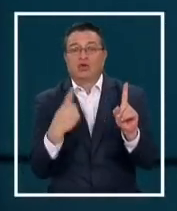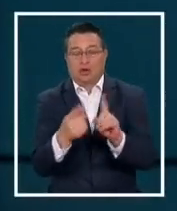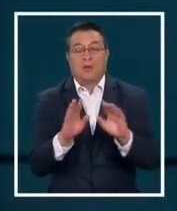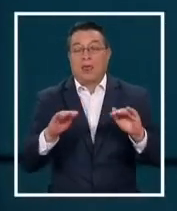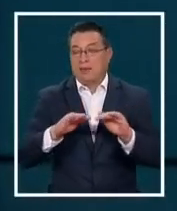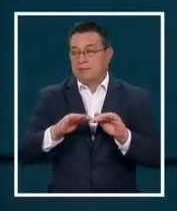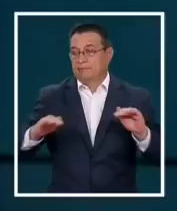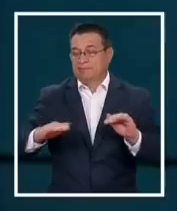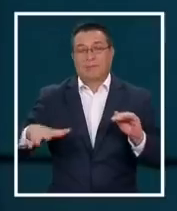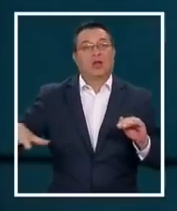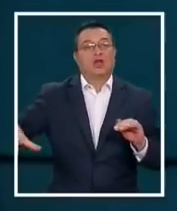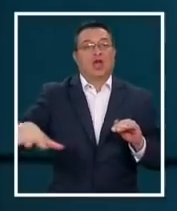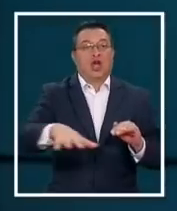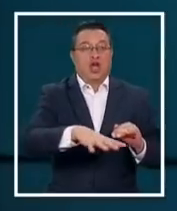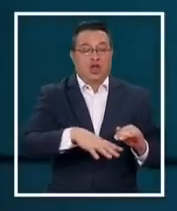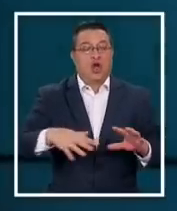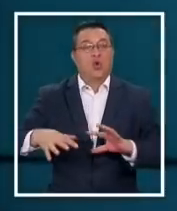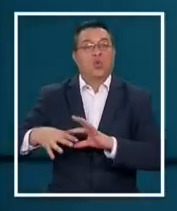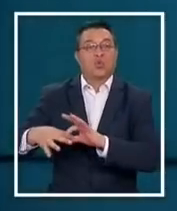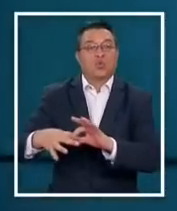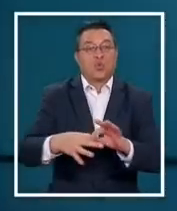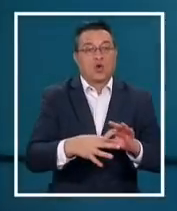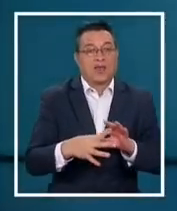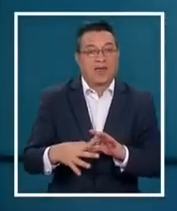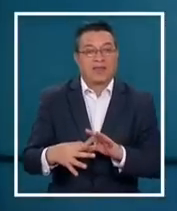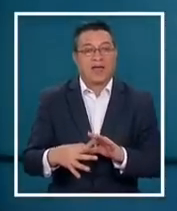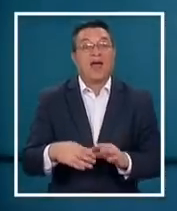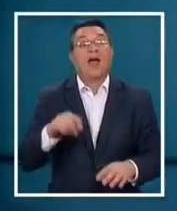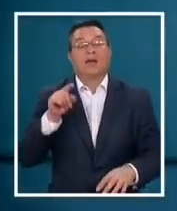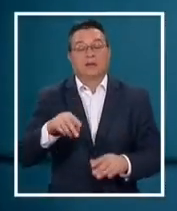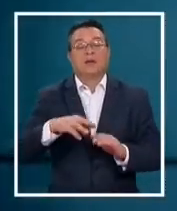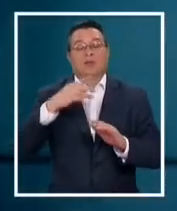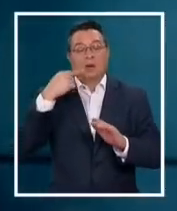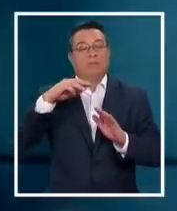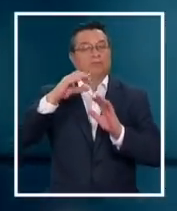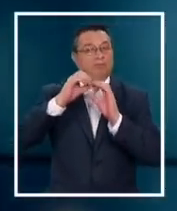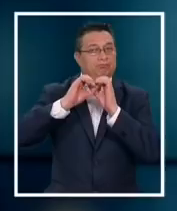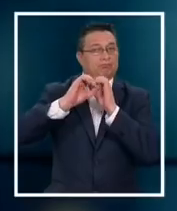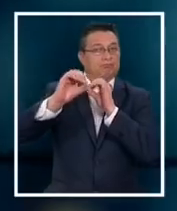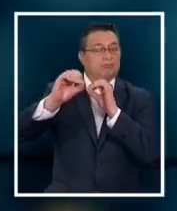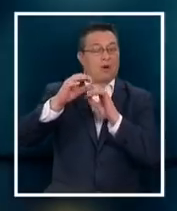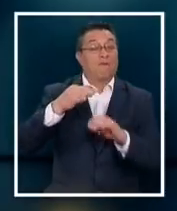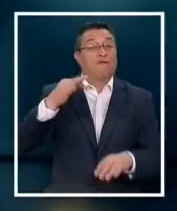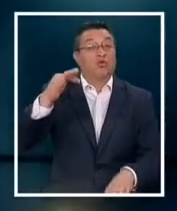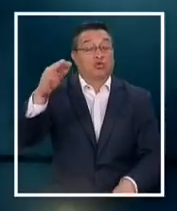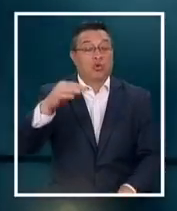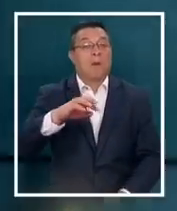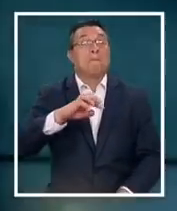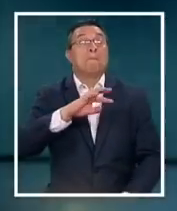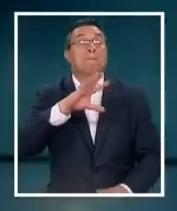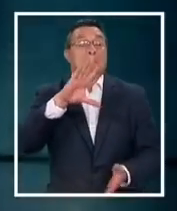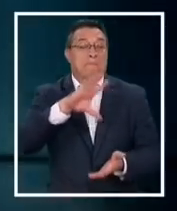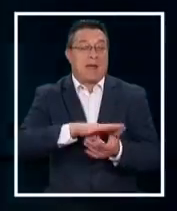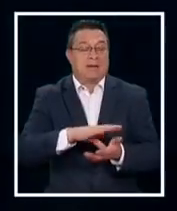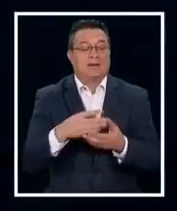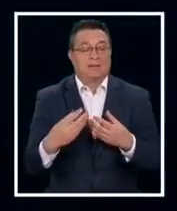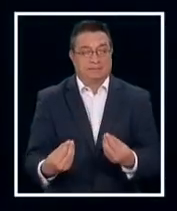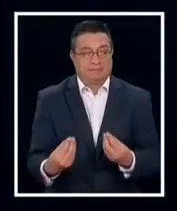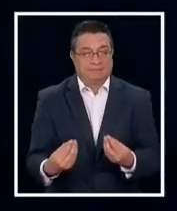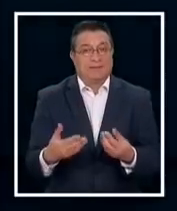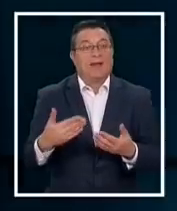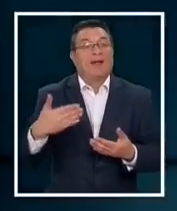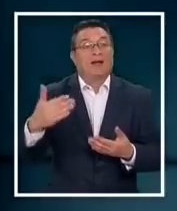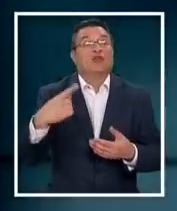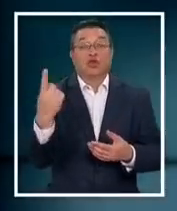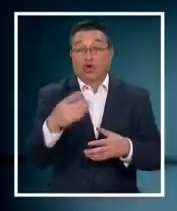de estabilidad al sector, le da unidad y por lo tanto le da también un proyecto de país a lo que viene, que va a ser, convengamos, y en